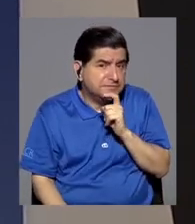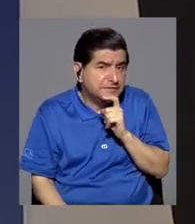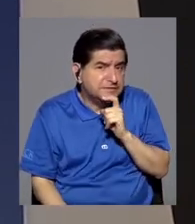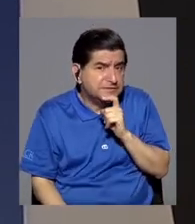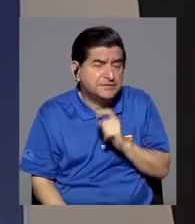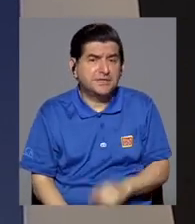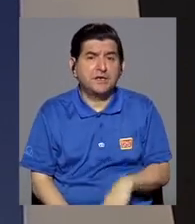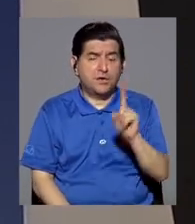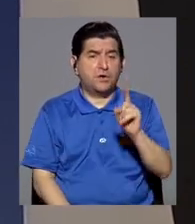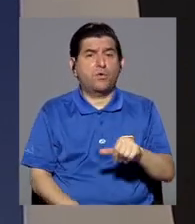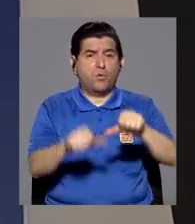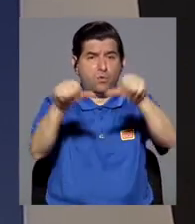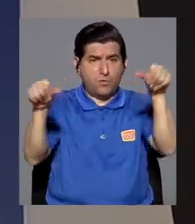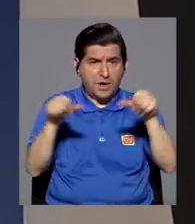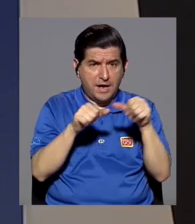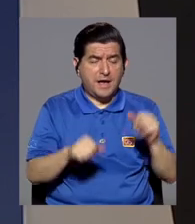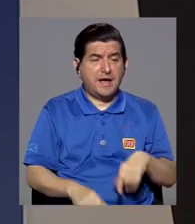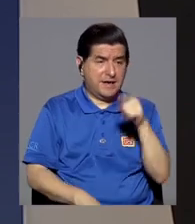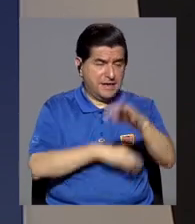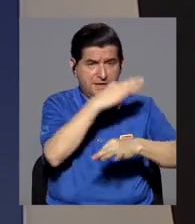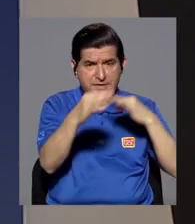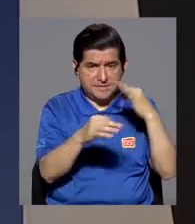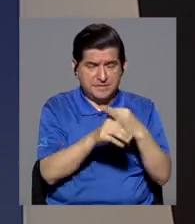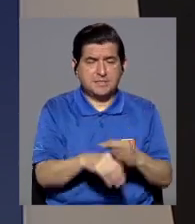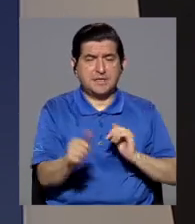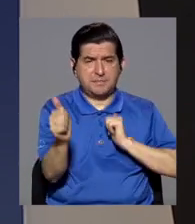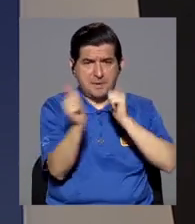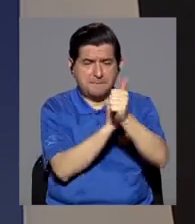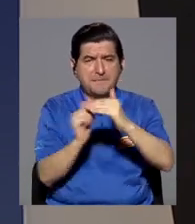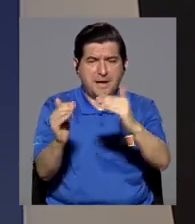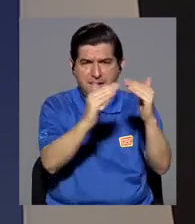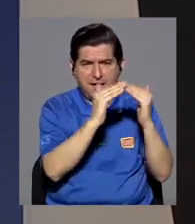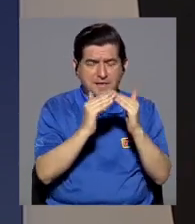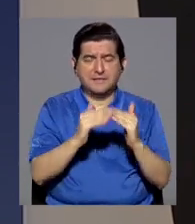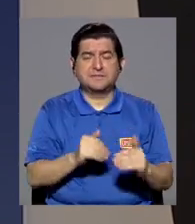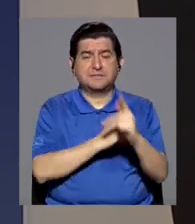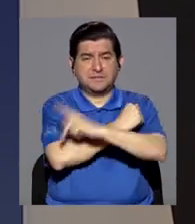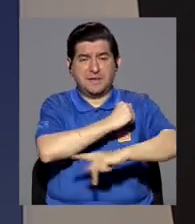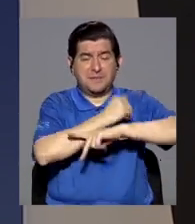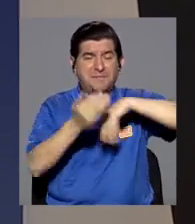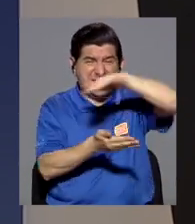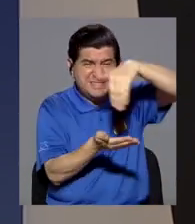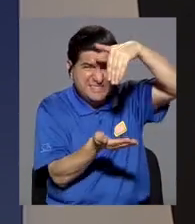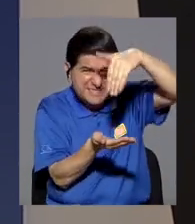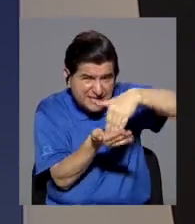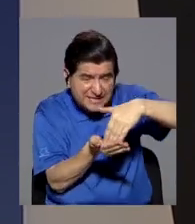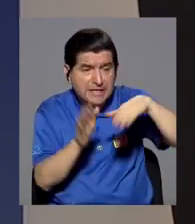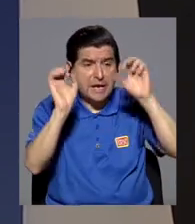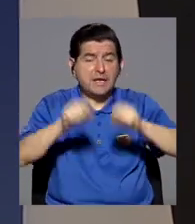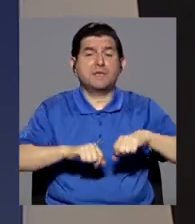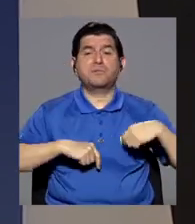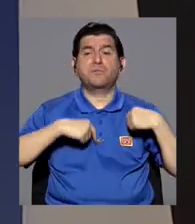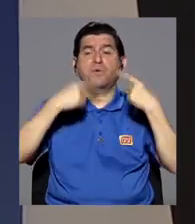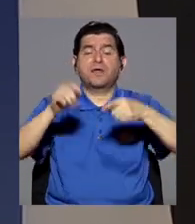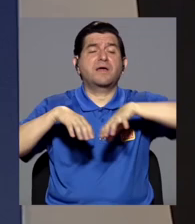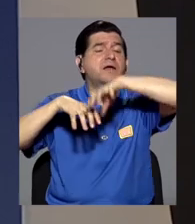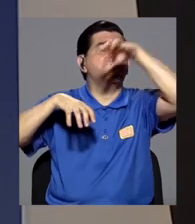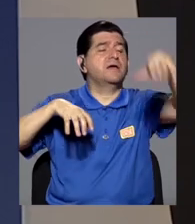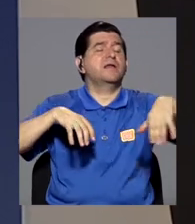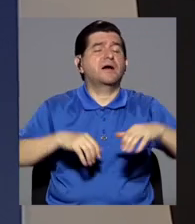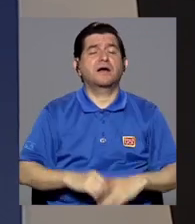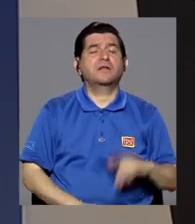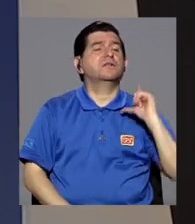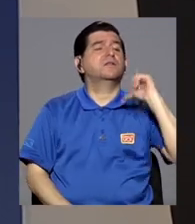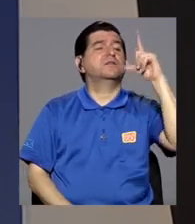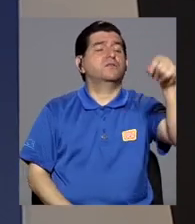una disciplina como ésta trascienda el ámbito de lo urbano en un país tan centralista y pueda llegar a cantones de la periferia que